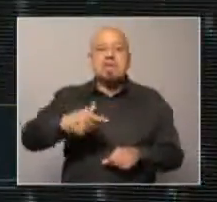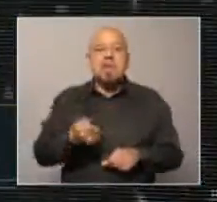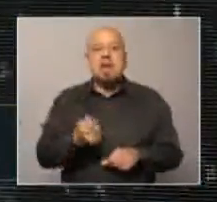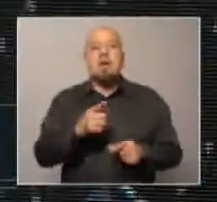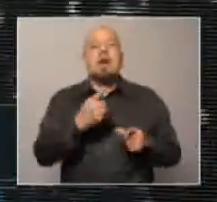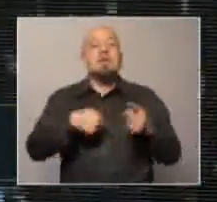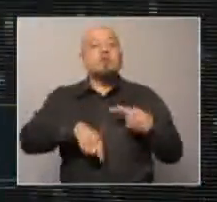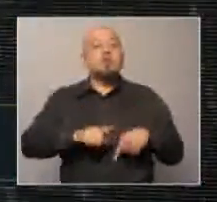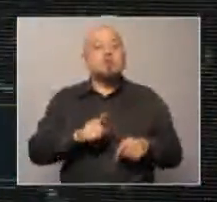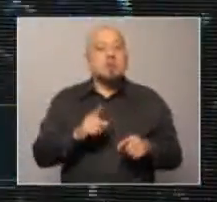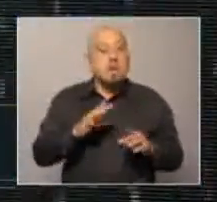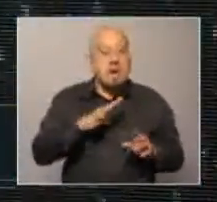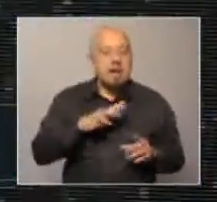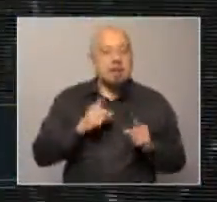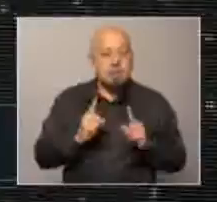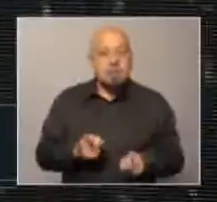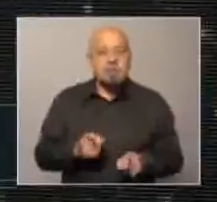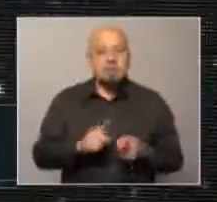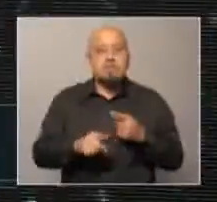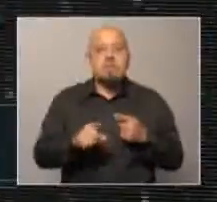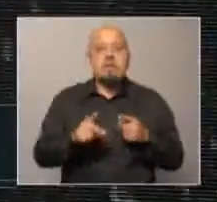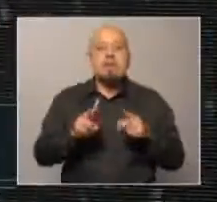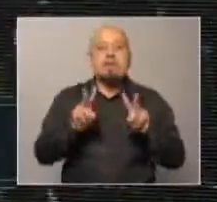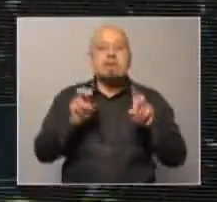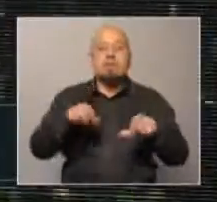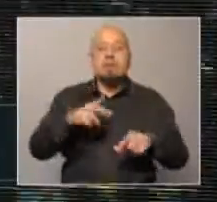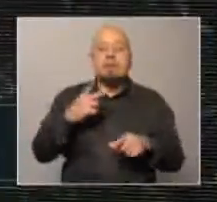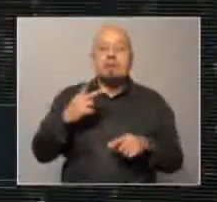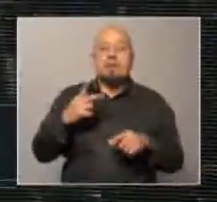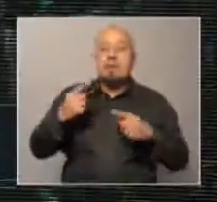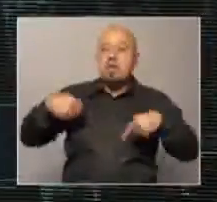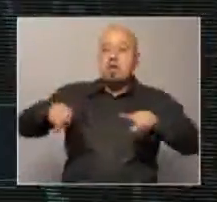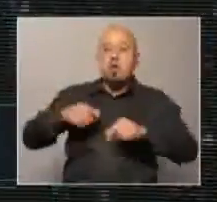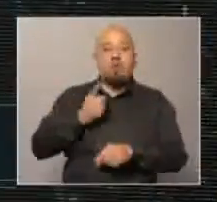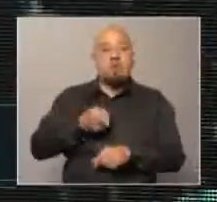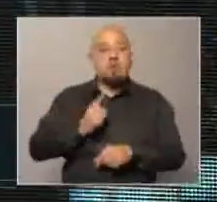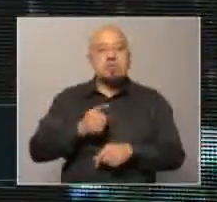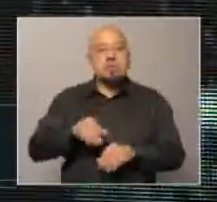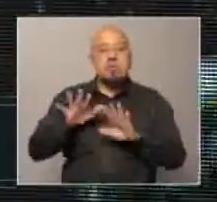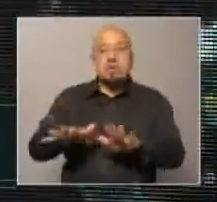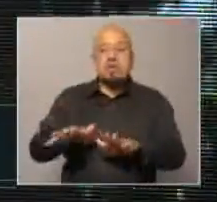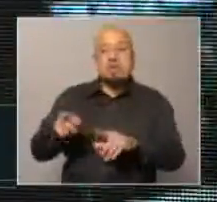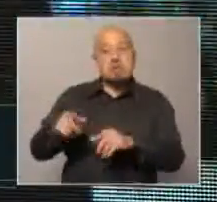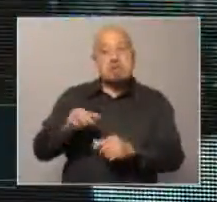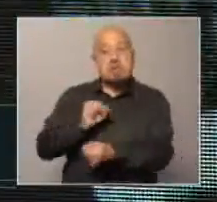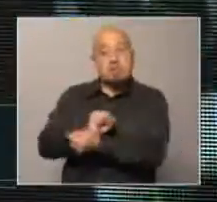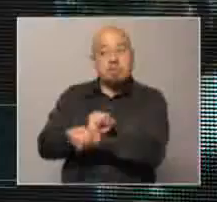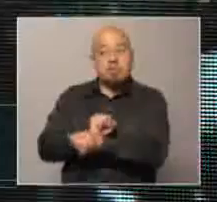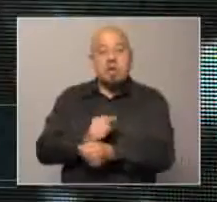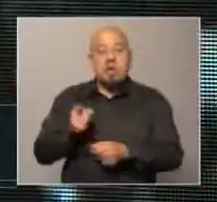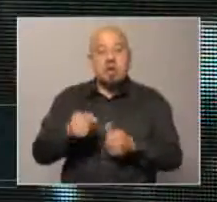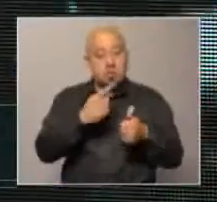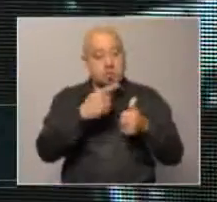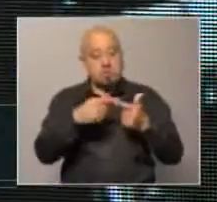hubo un establecimiento de la prisión o la privación de libertad obligatoria hasta el dictado de la sentencia. Estas